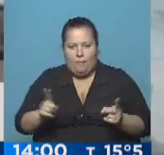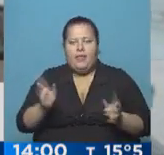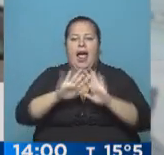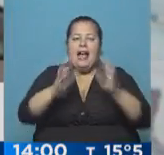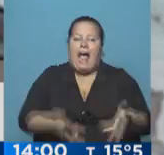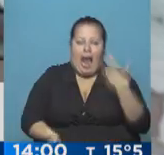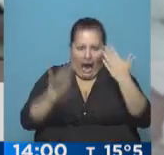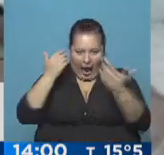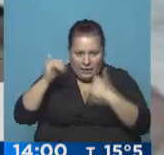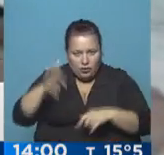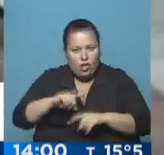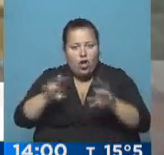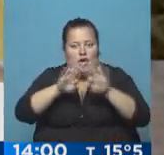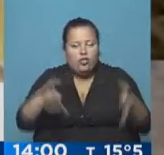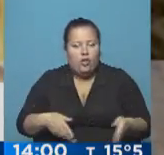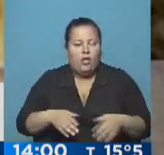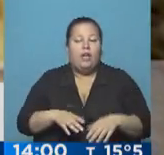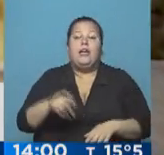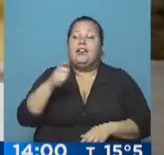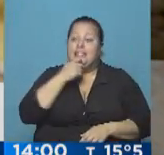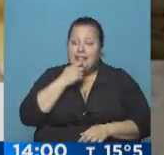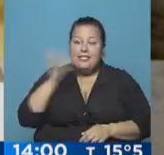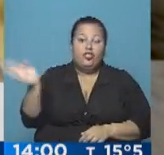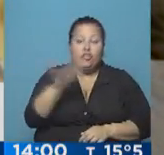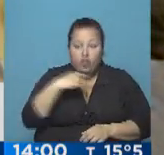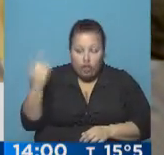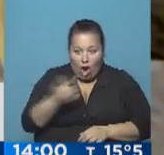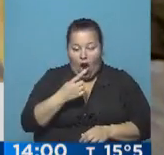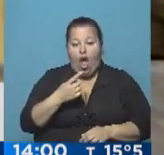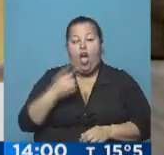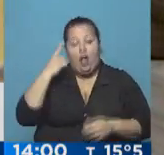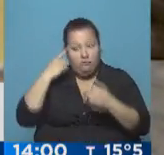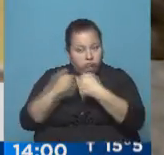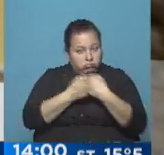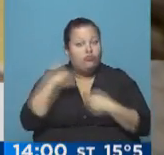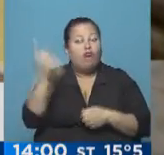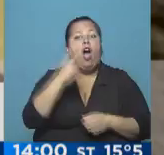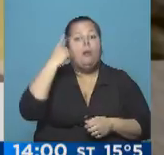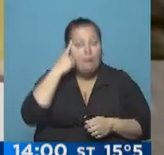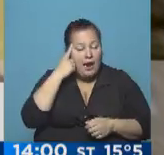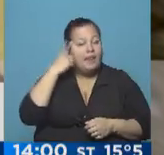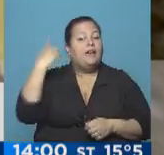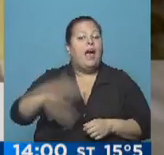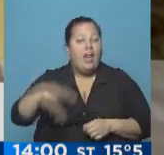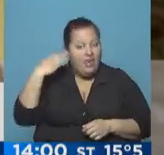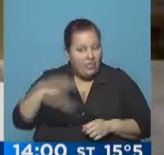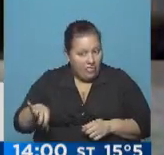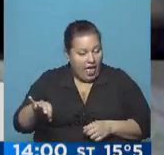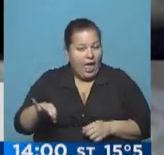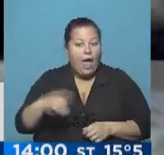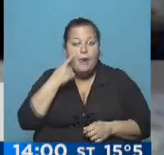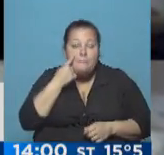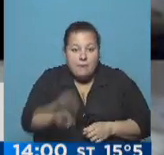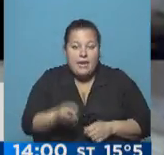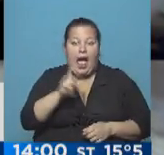todas las urnas, ¿no va a haber? Si todo el mundo considera, si todos consideran que está, hay que